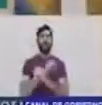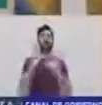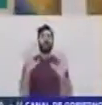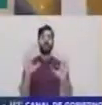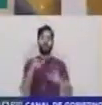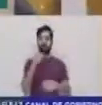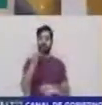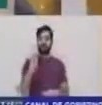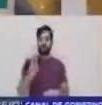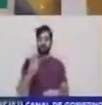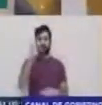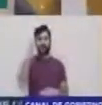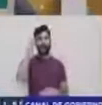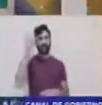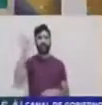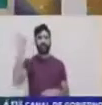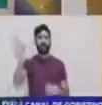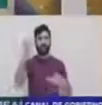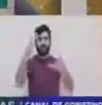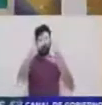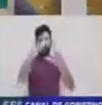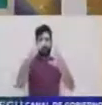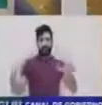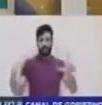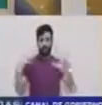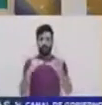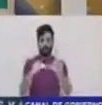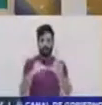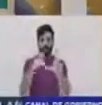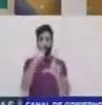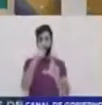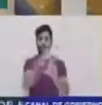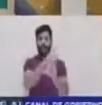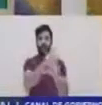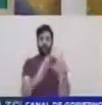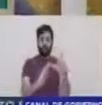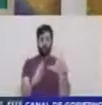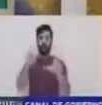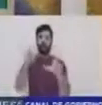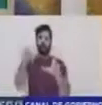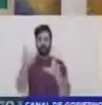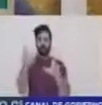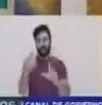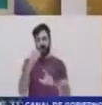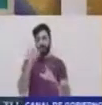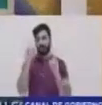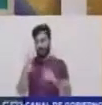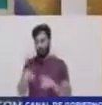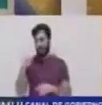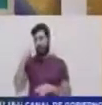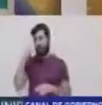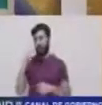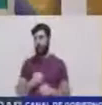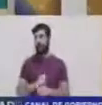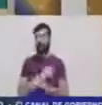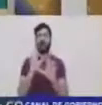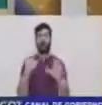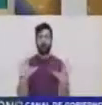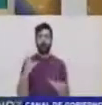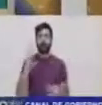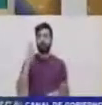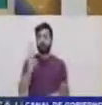importante tener claro el teorema de Pitágoras, que como vimos al principio, eso lo tuvimos que usar para